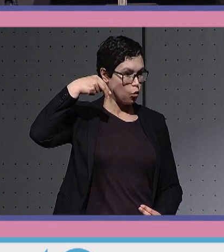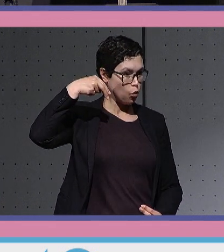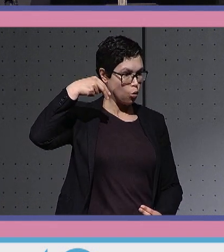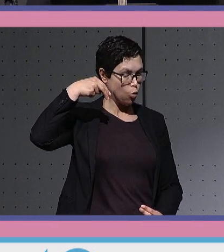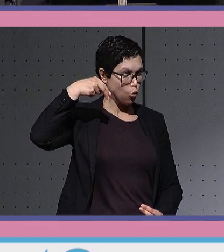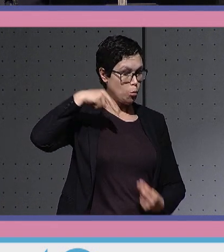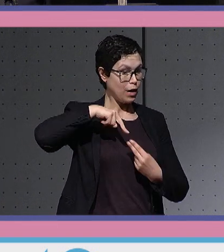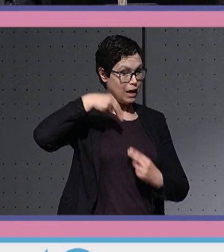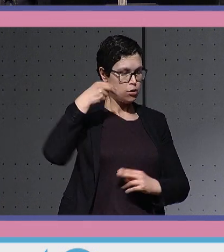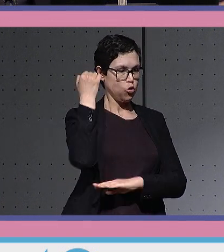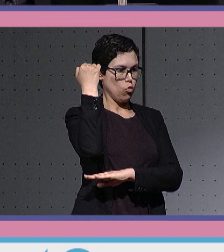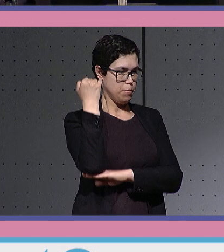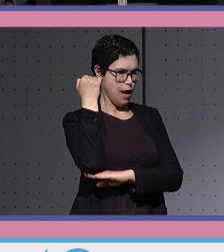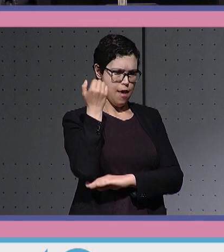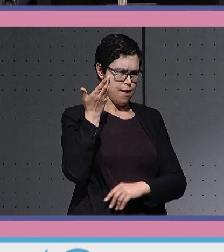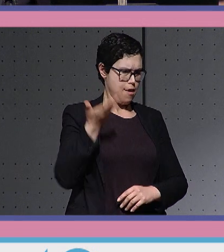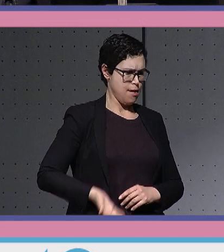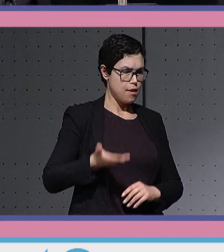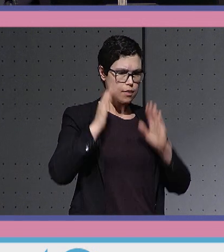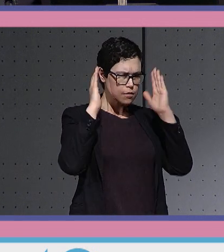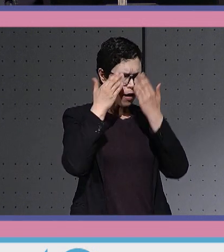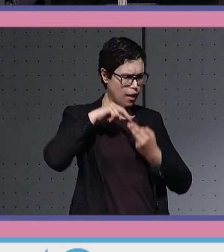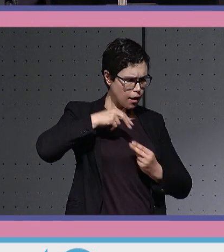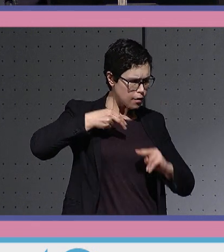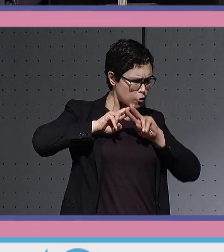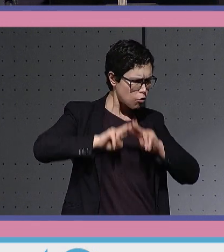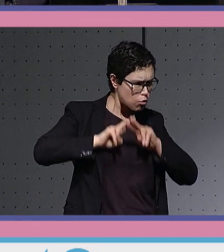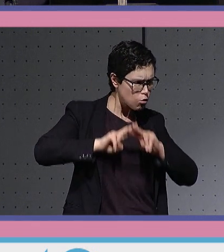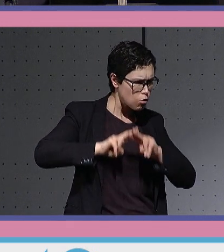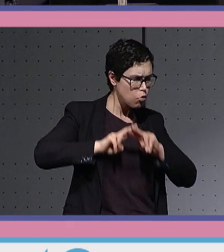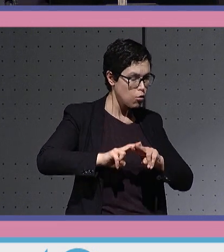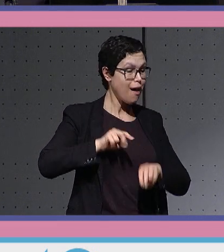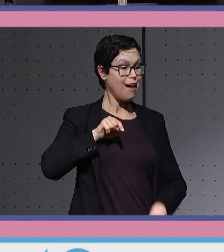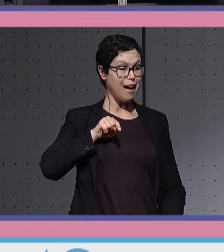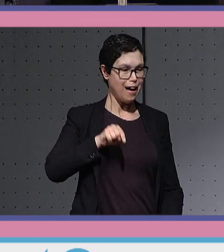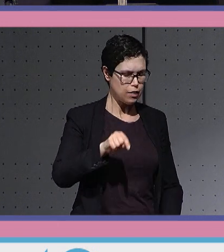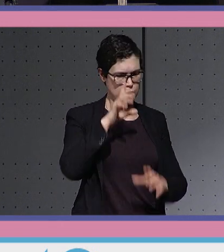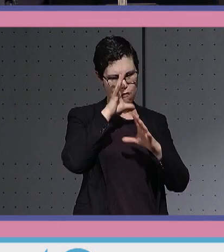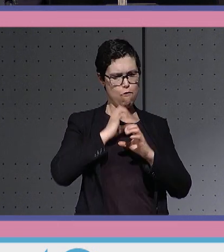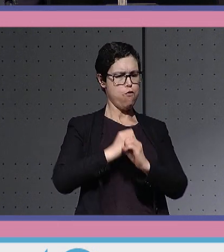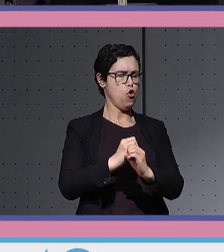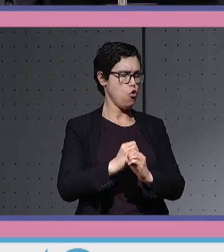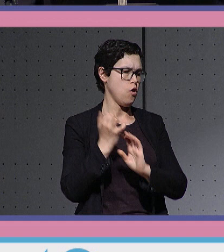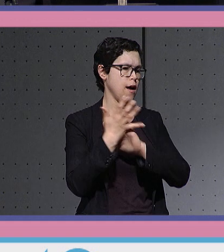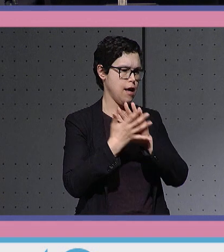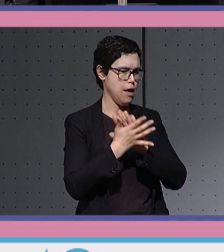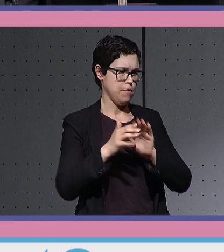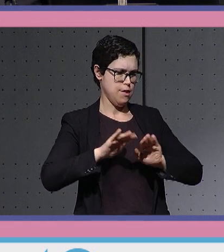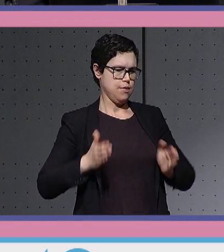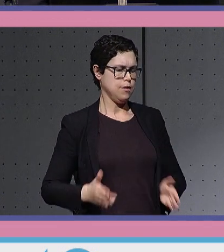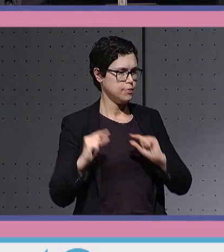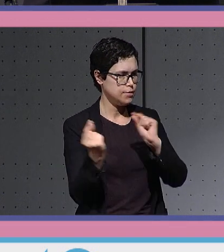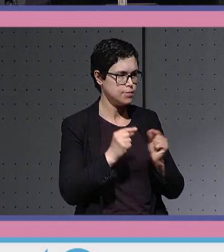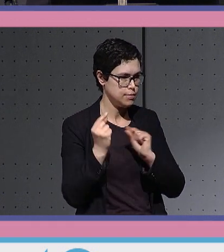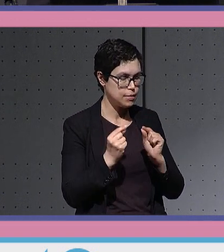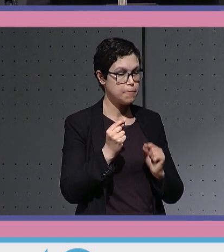dentro de la etiología de los trastornos de espectro de autismo, donde vamos a focalizar uno de los puntos principales de lo que es esta mesa, pero también